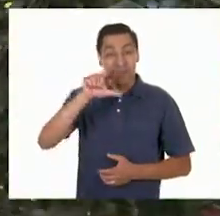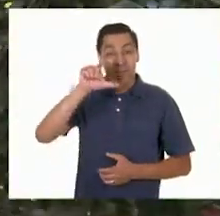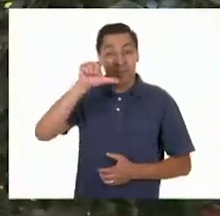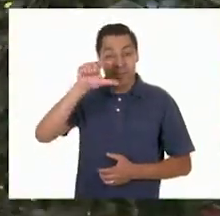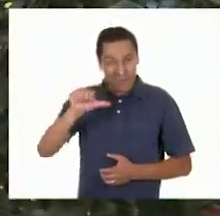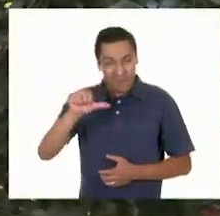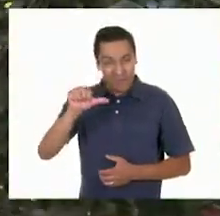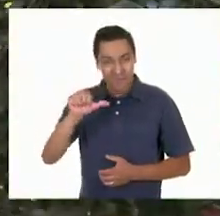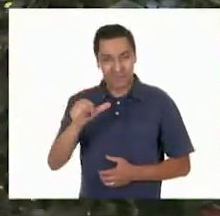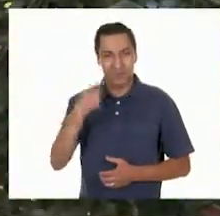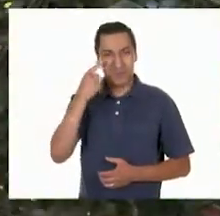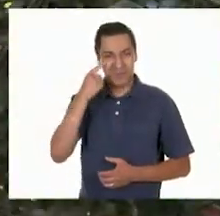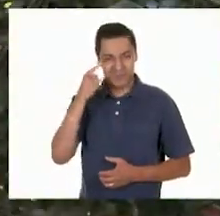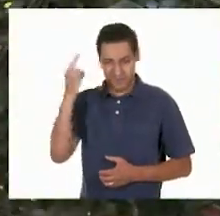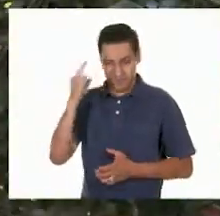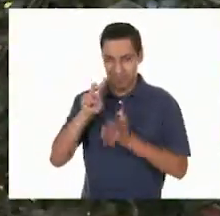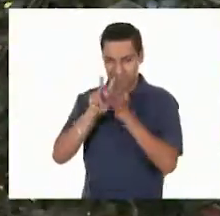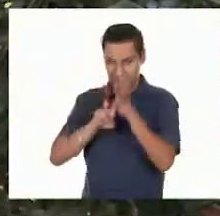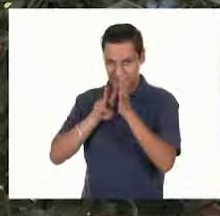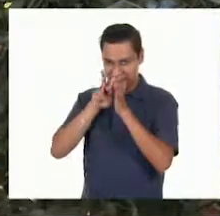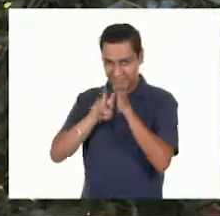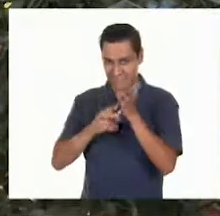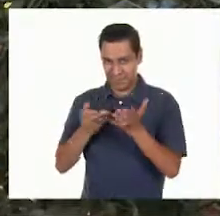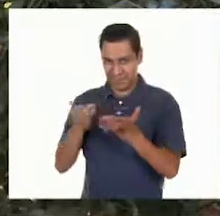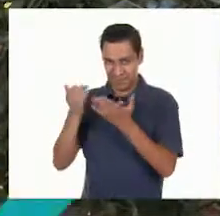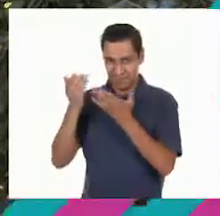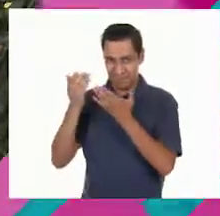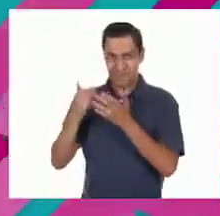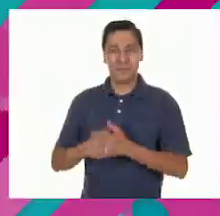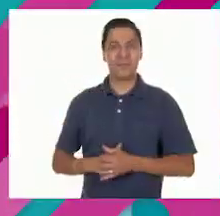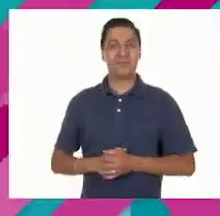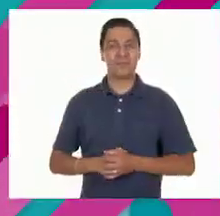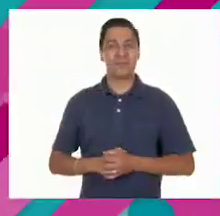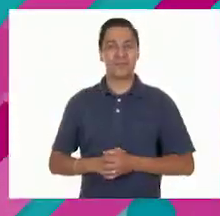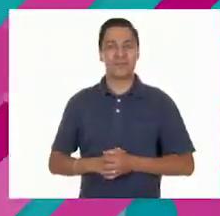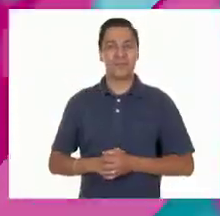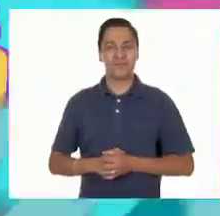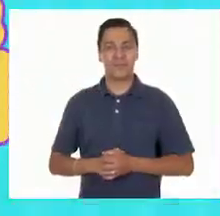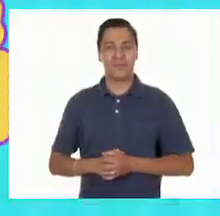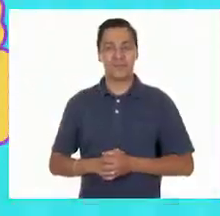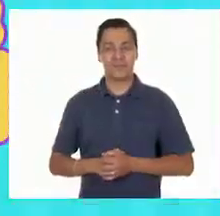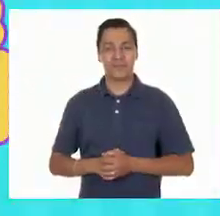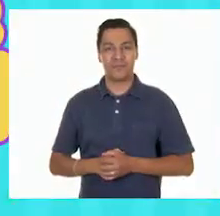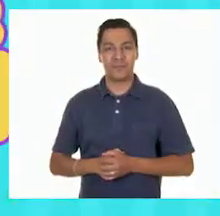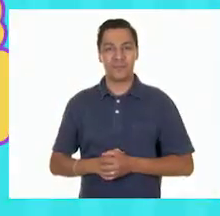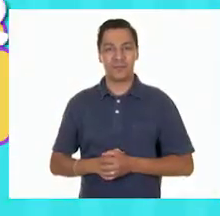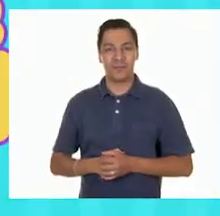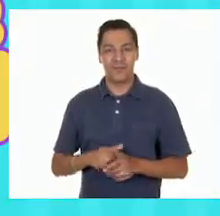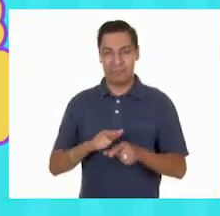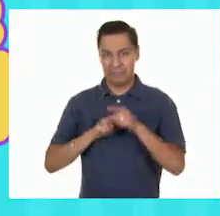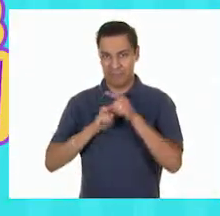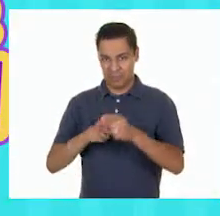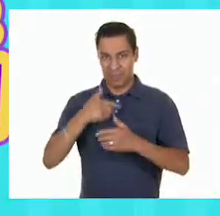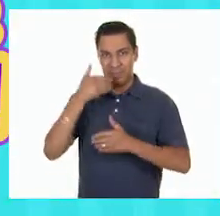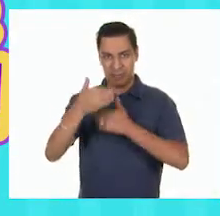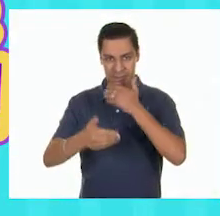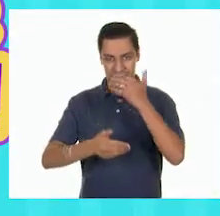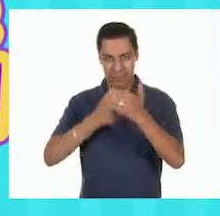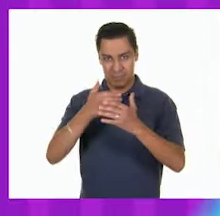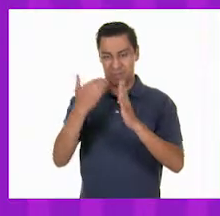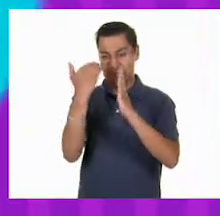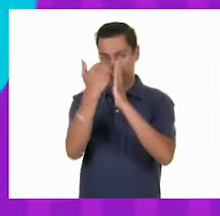vamos a ver el siguiente vídeo buenas prácticas para seguir adelante